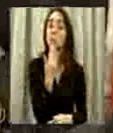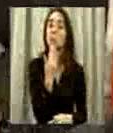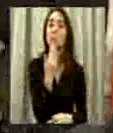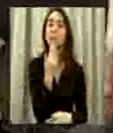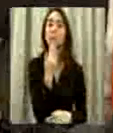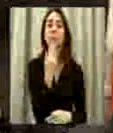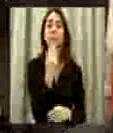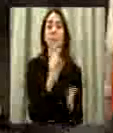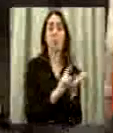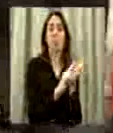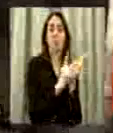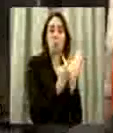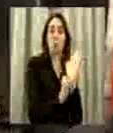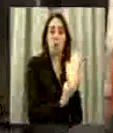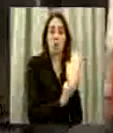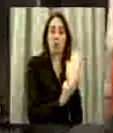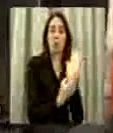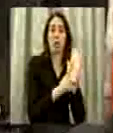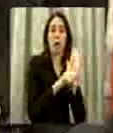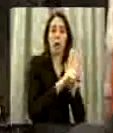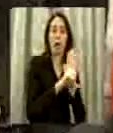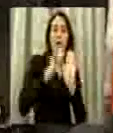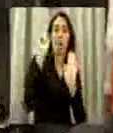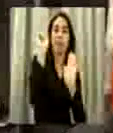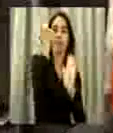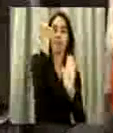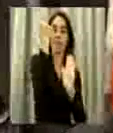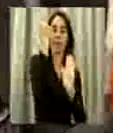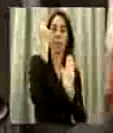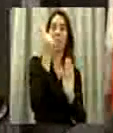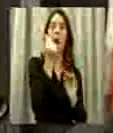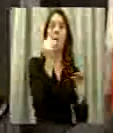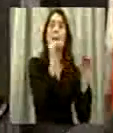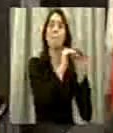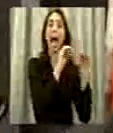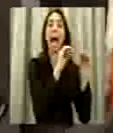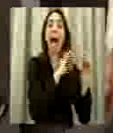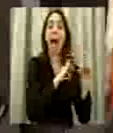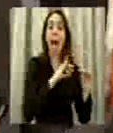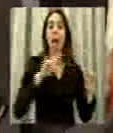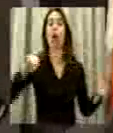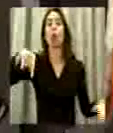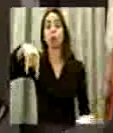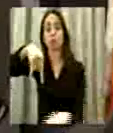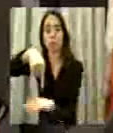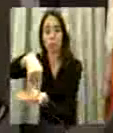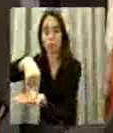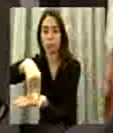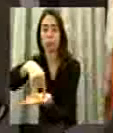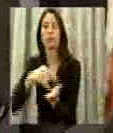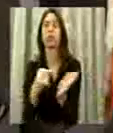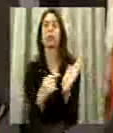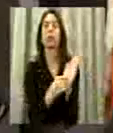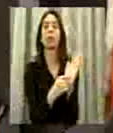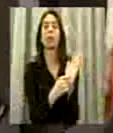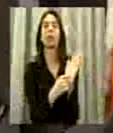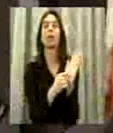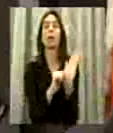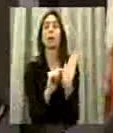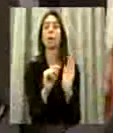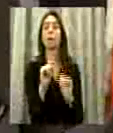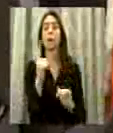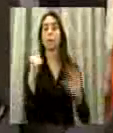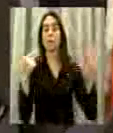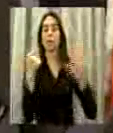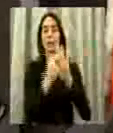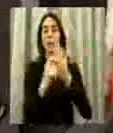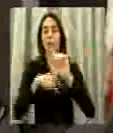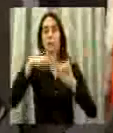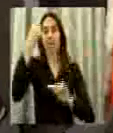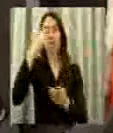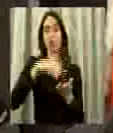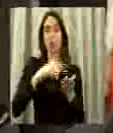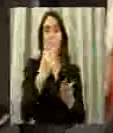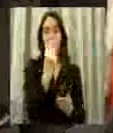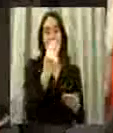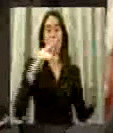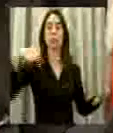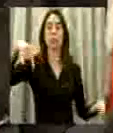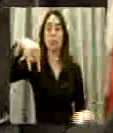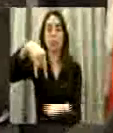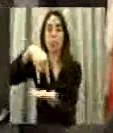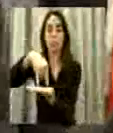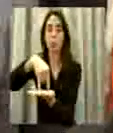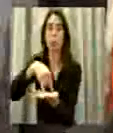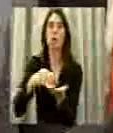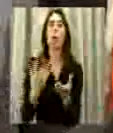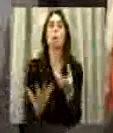vamos a enviar una modificación a la Ley General de Bancos, en que vamos a ingresarla durante el primer semestre de 2013,